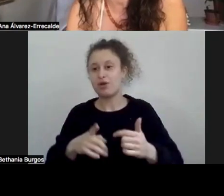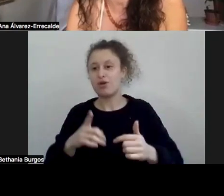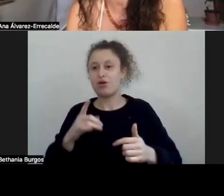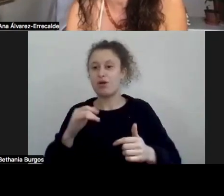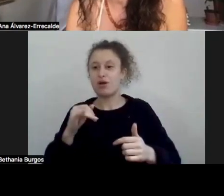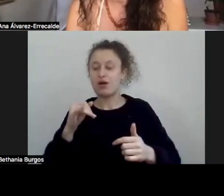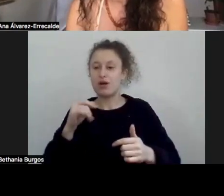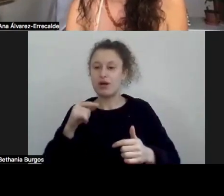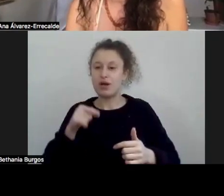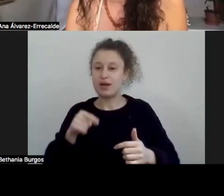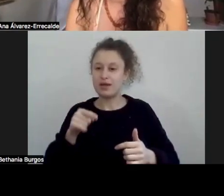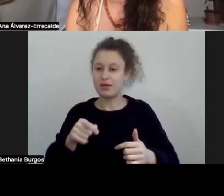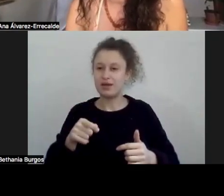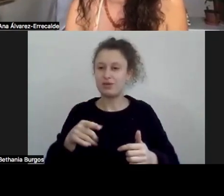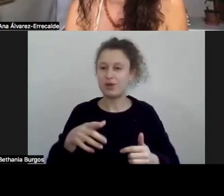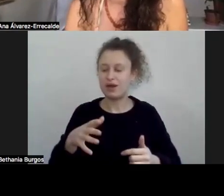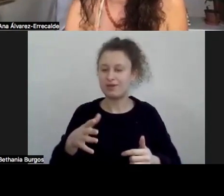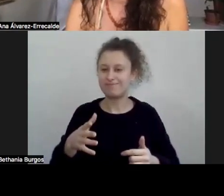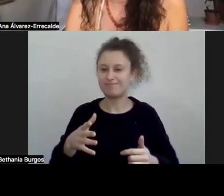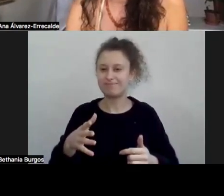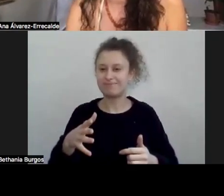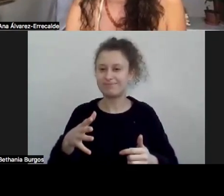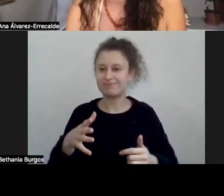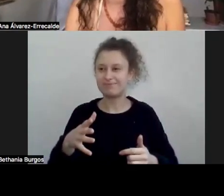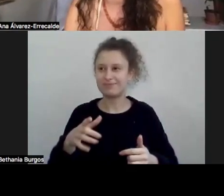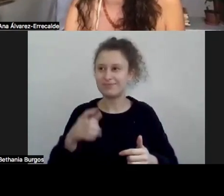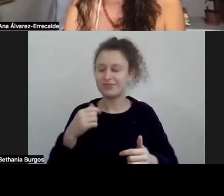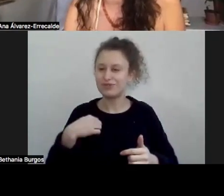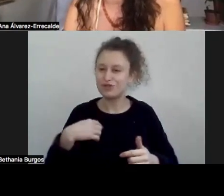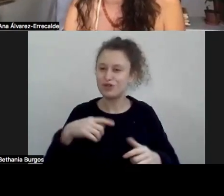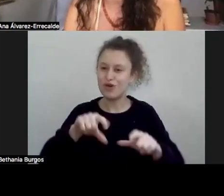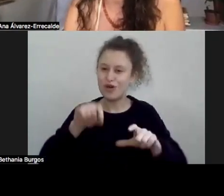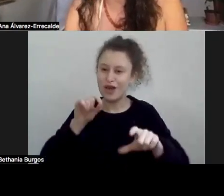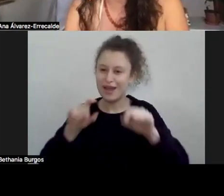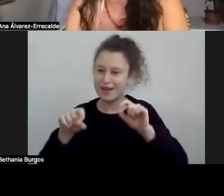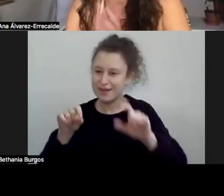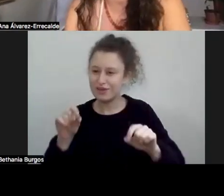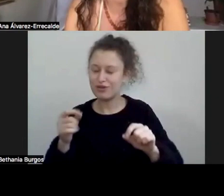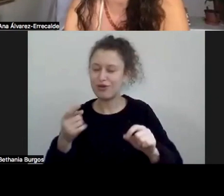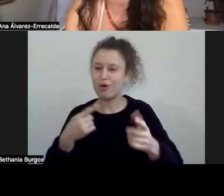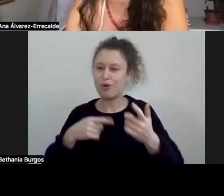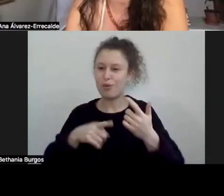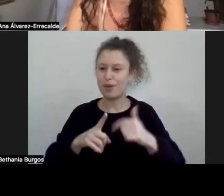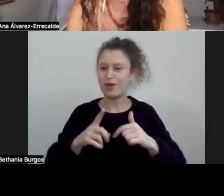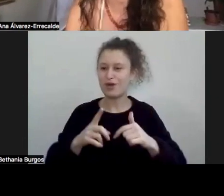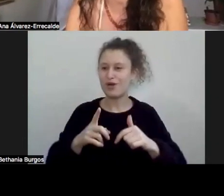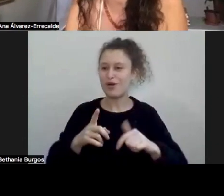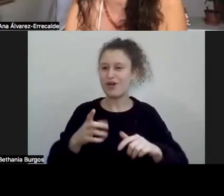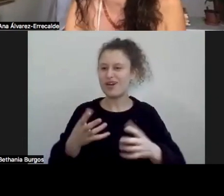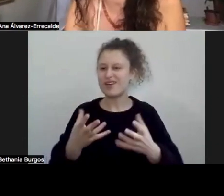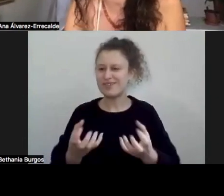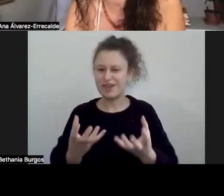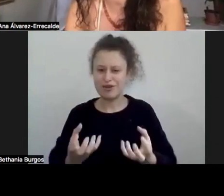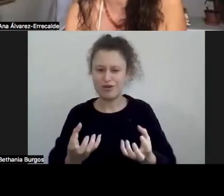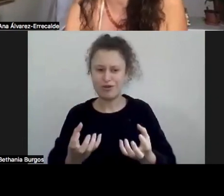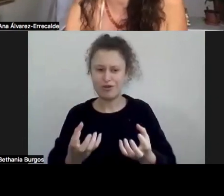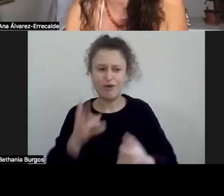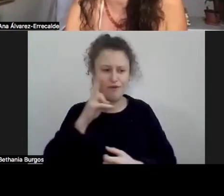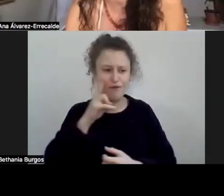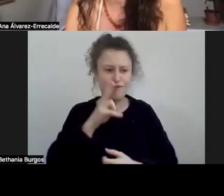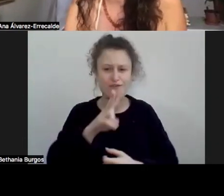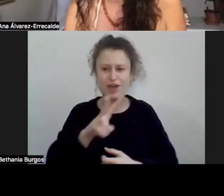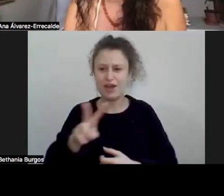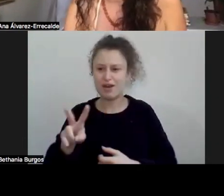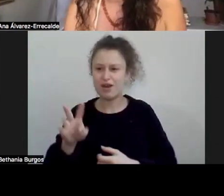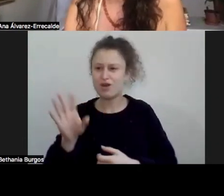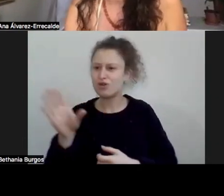una elección en donde se consideren muchos factores, ¿no? Y no llevado tampoco al extremo, incluso en el tema, en